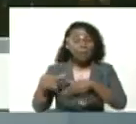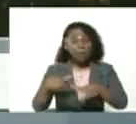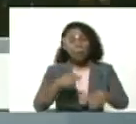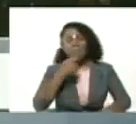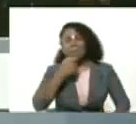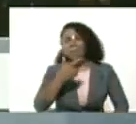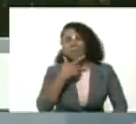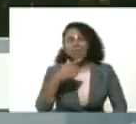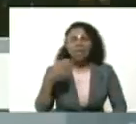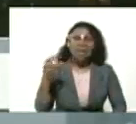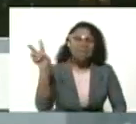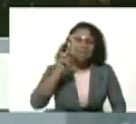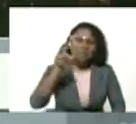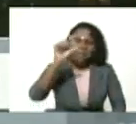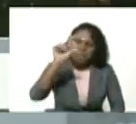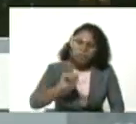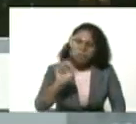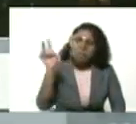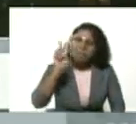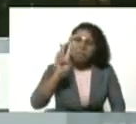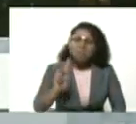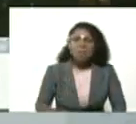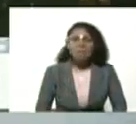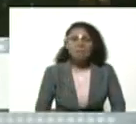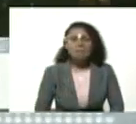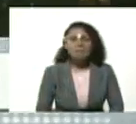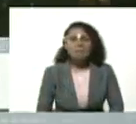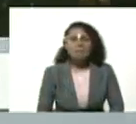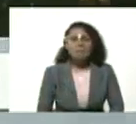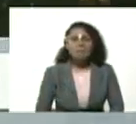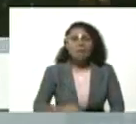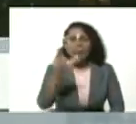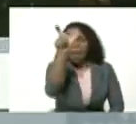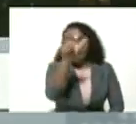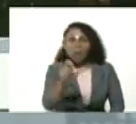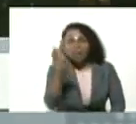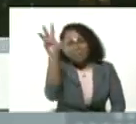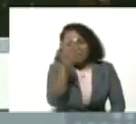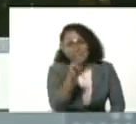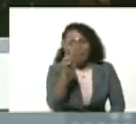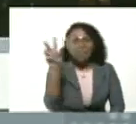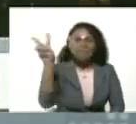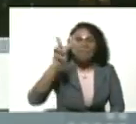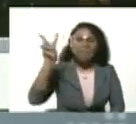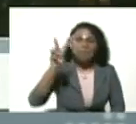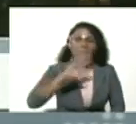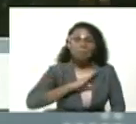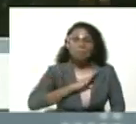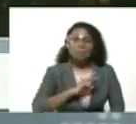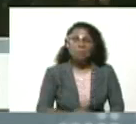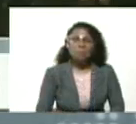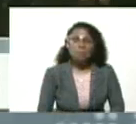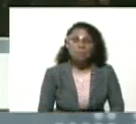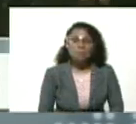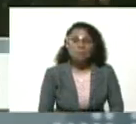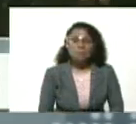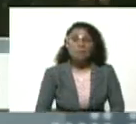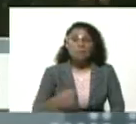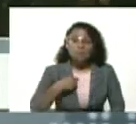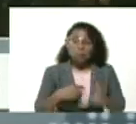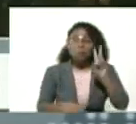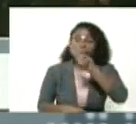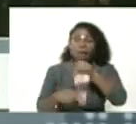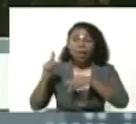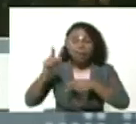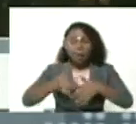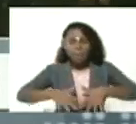de Venezuela, el sur de Venezuela, la Guayana venezolana. Ahí estuve viendo las inundaciones